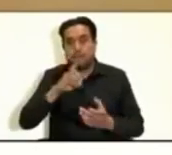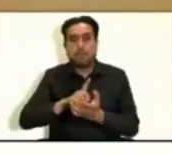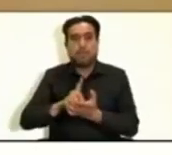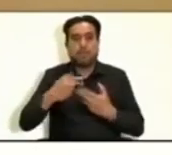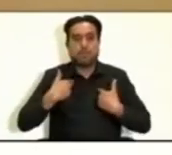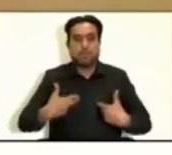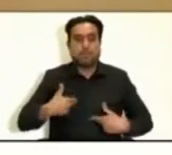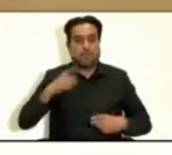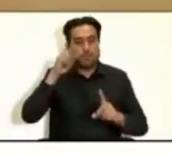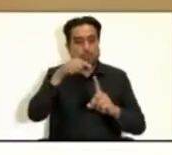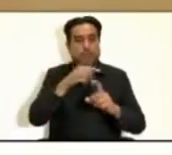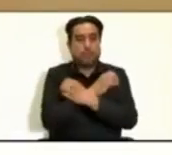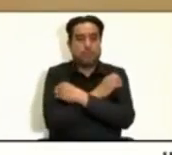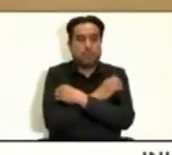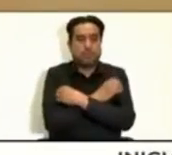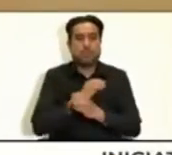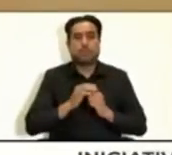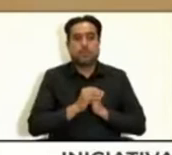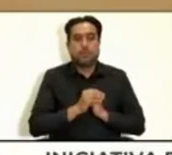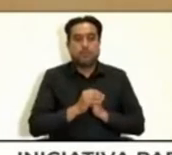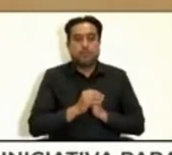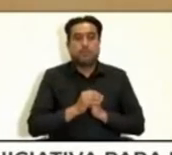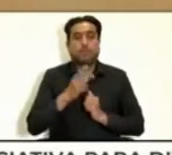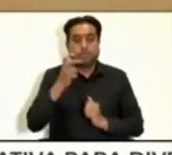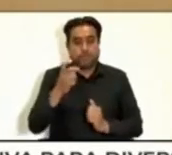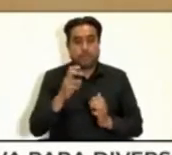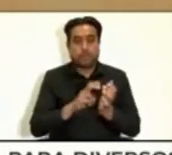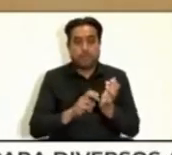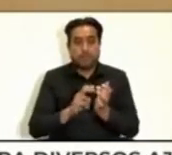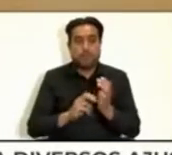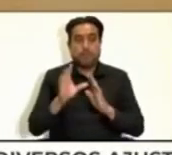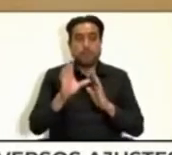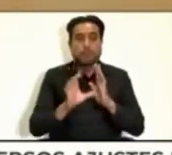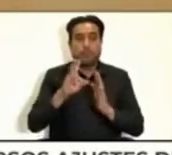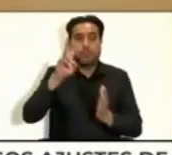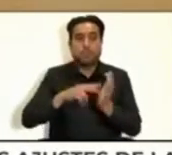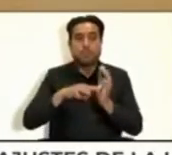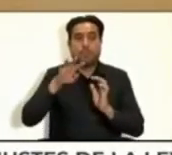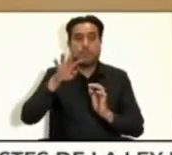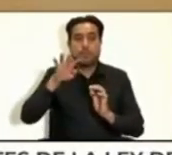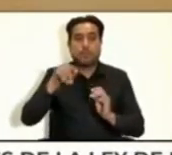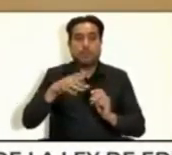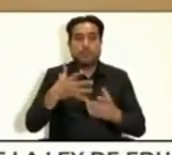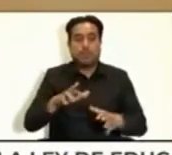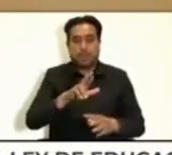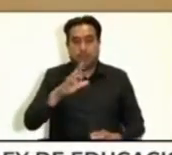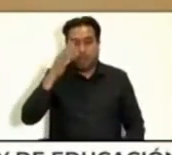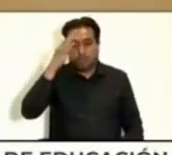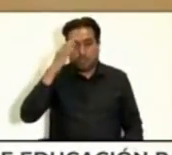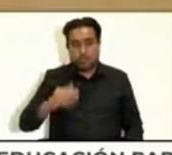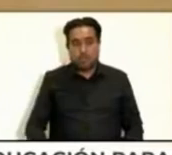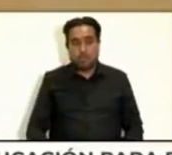educación ejemplos de esto son la reforma constitucional del 2019 que reconoció el derecho a la educación